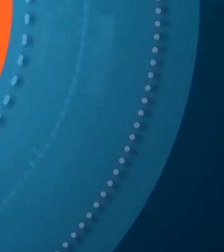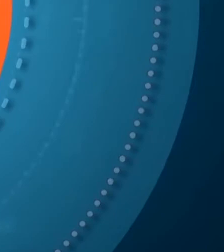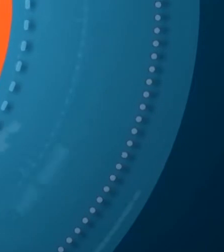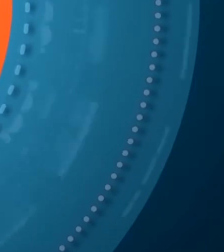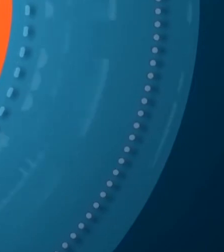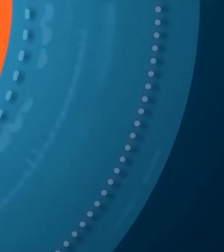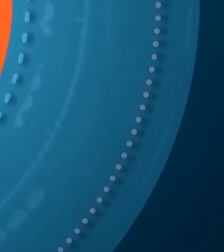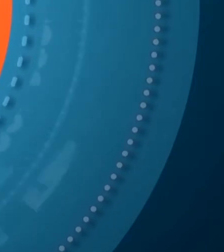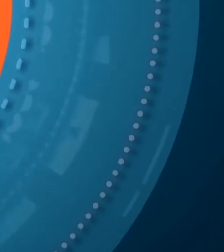¡Gracias!